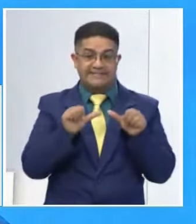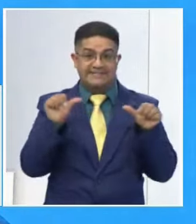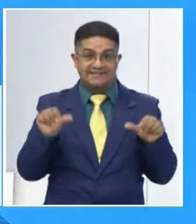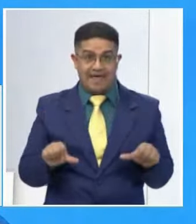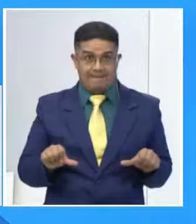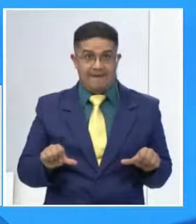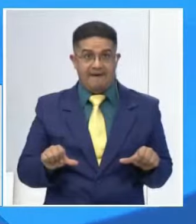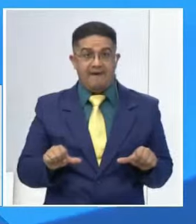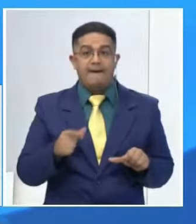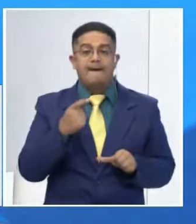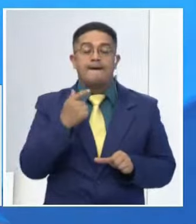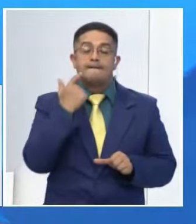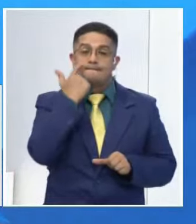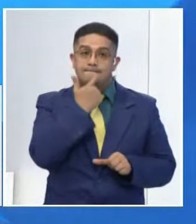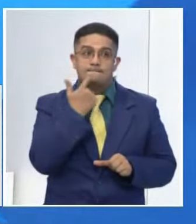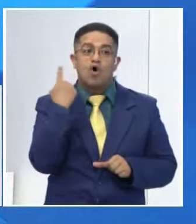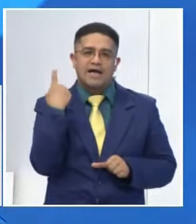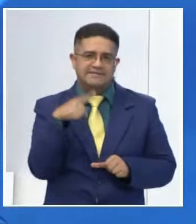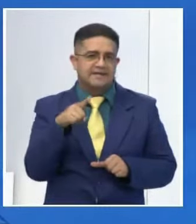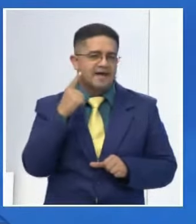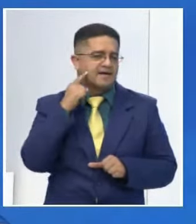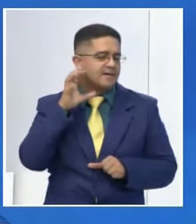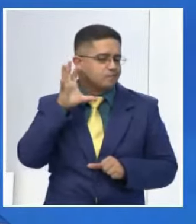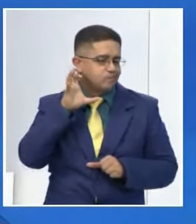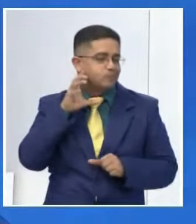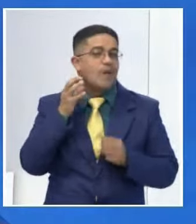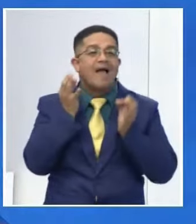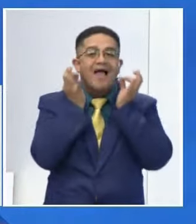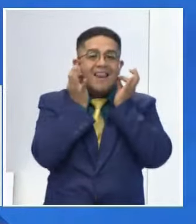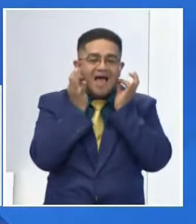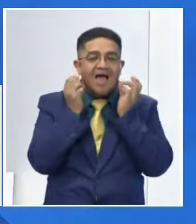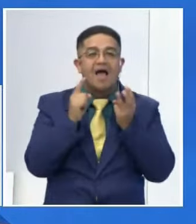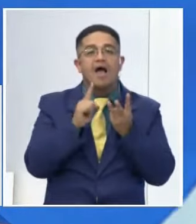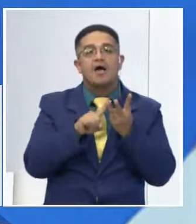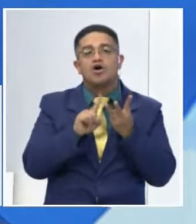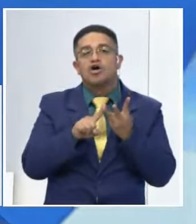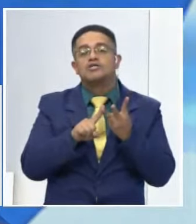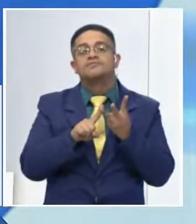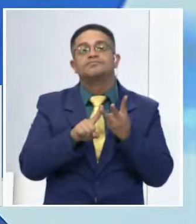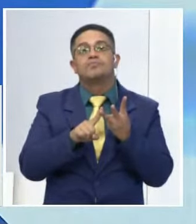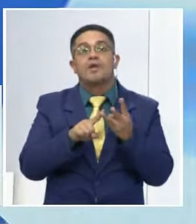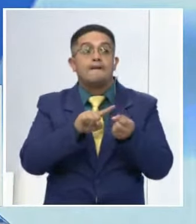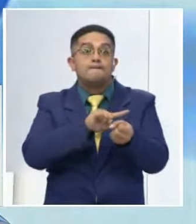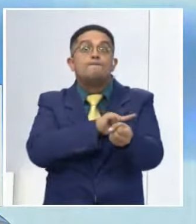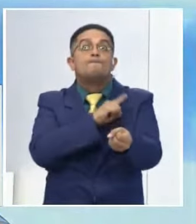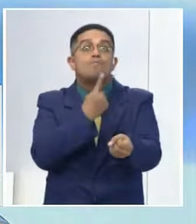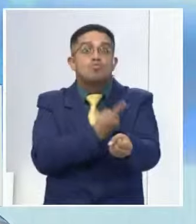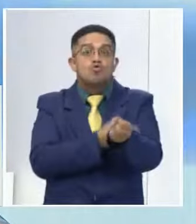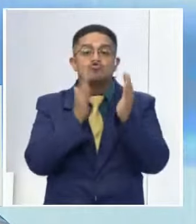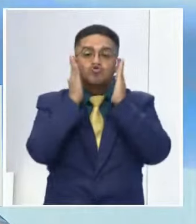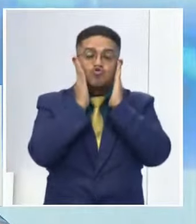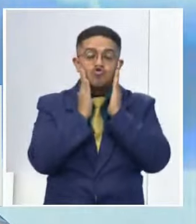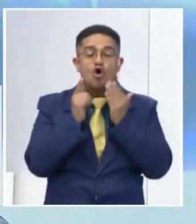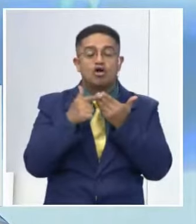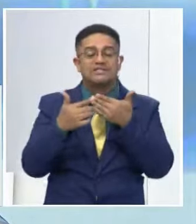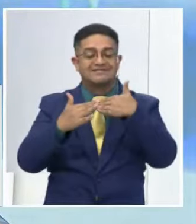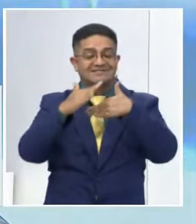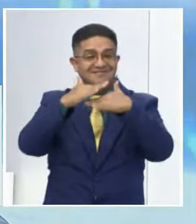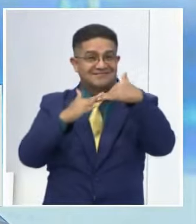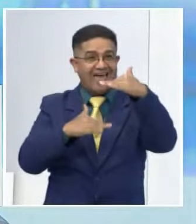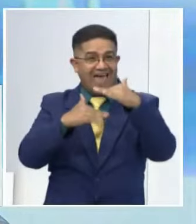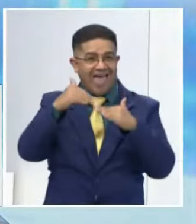está constituida por ganglios linfáticos, está constituida por grasa, está constituida por músculo, por epitelio, que es ese tejido que le